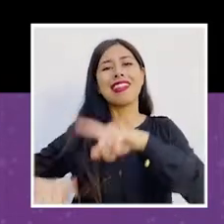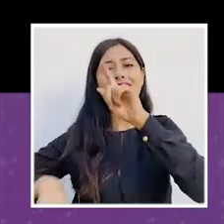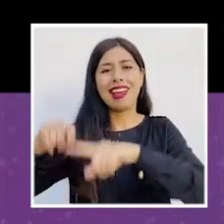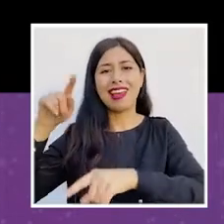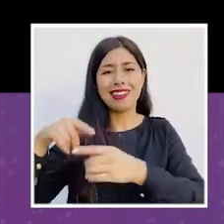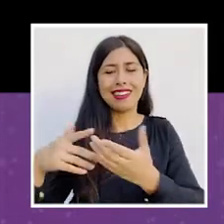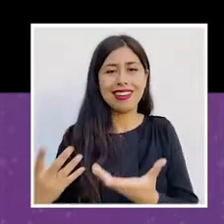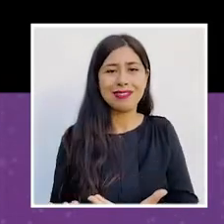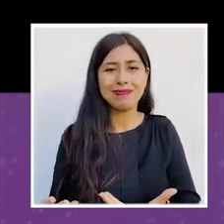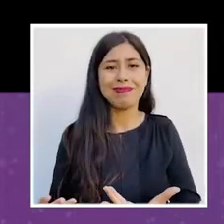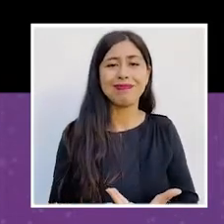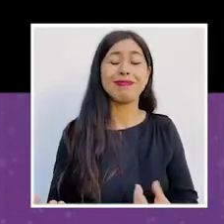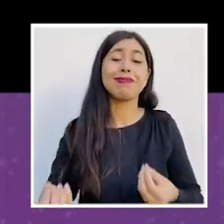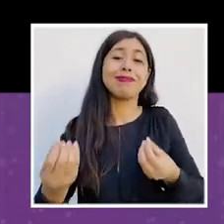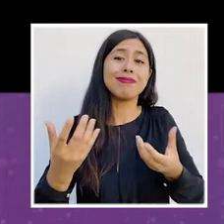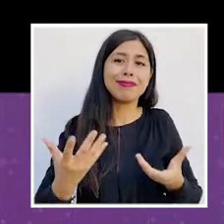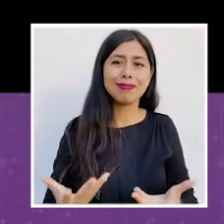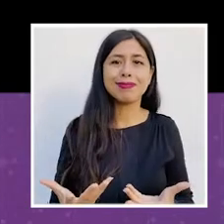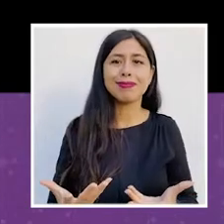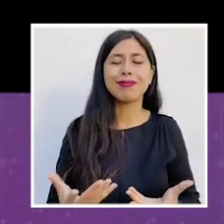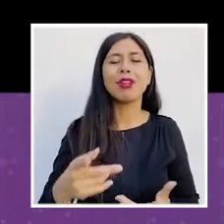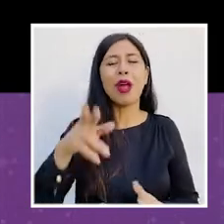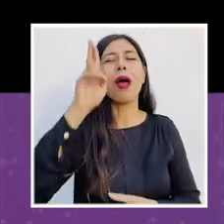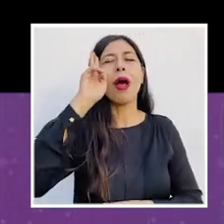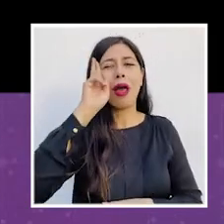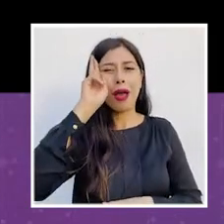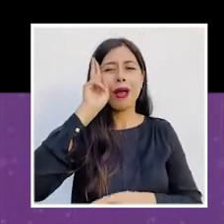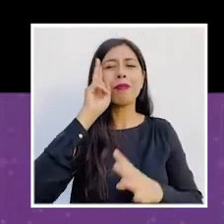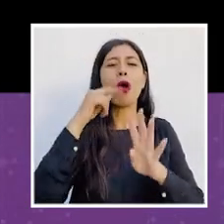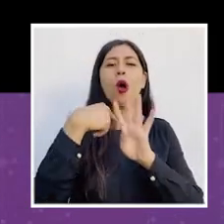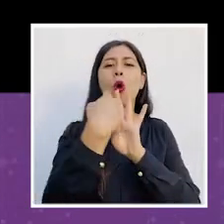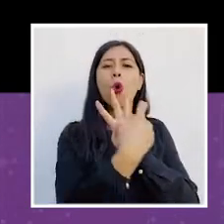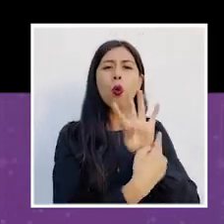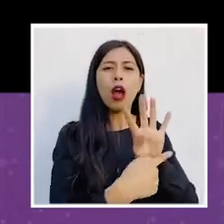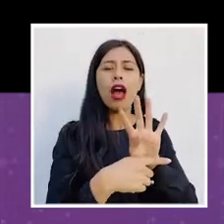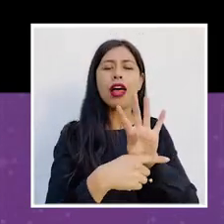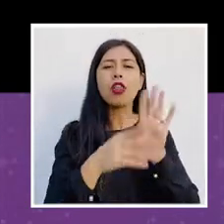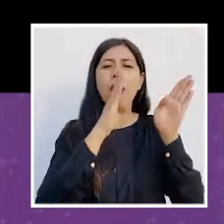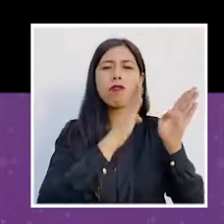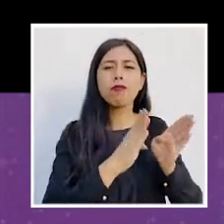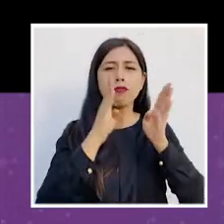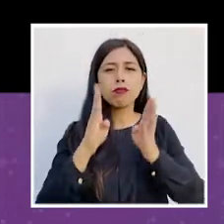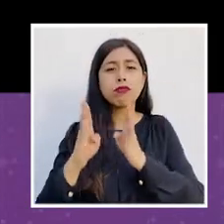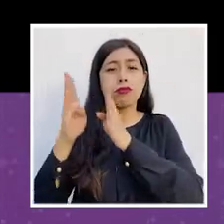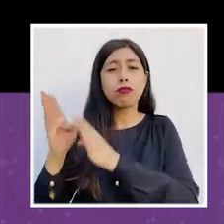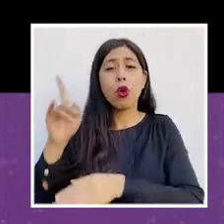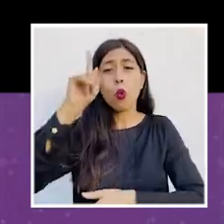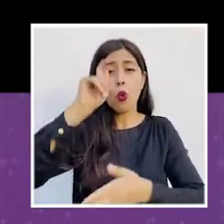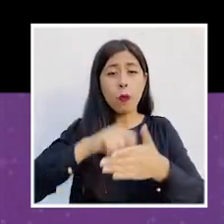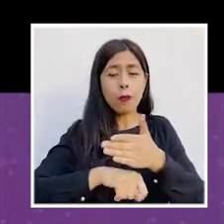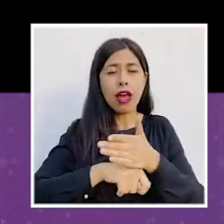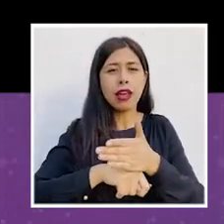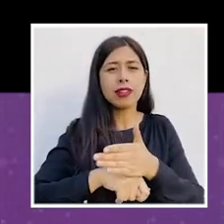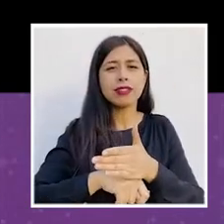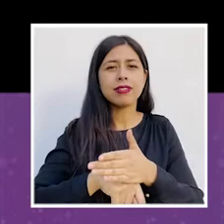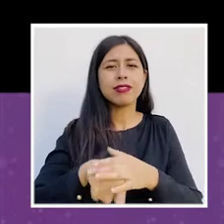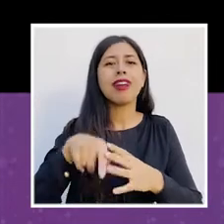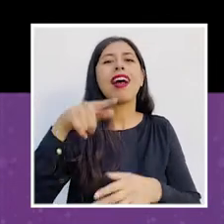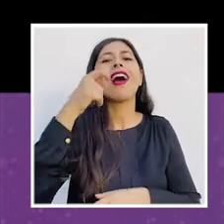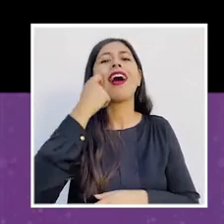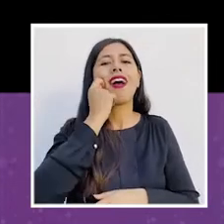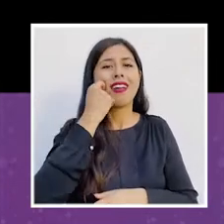Tierra. Por lo tanto, si recordamos que hay cuatro fases de iluminación durante el mes,